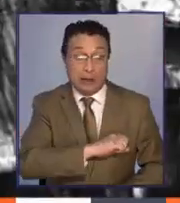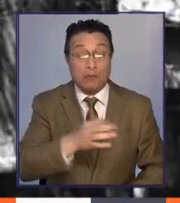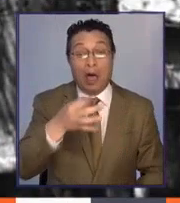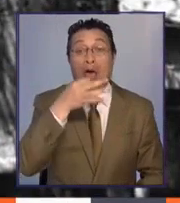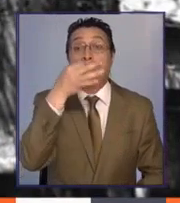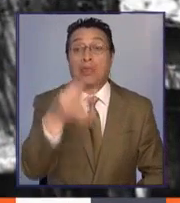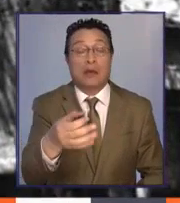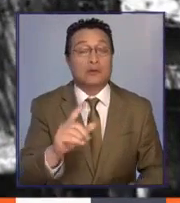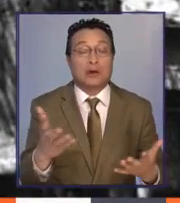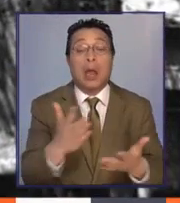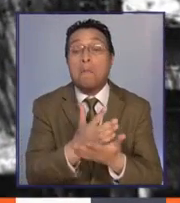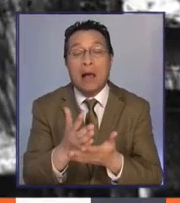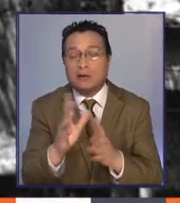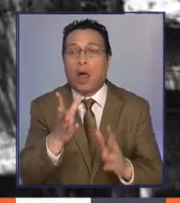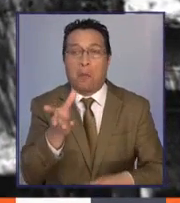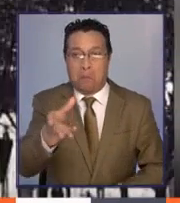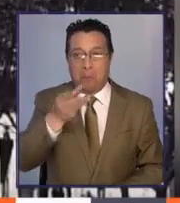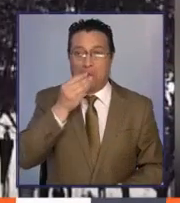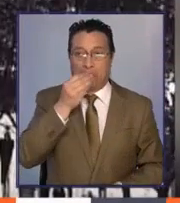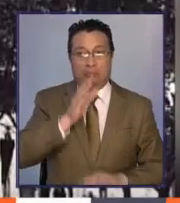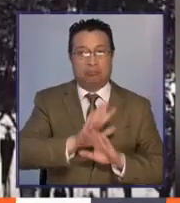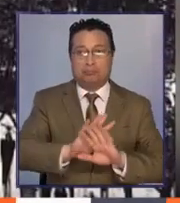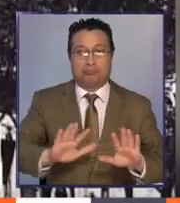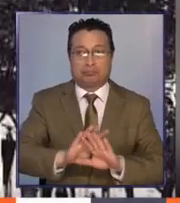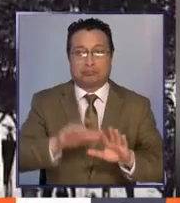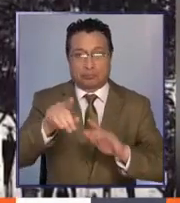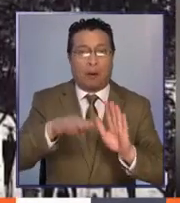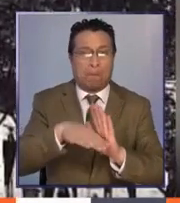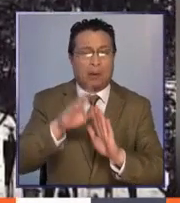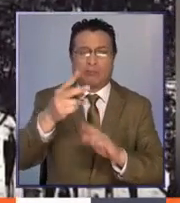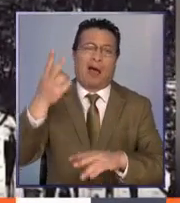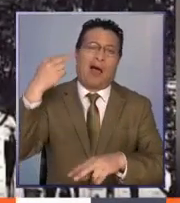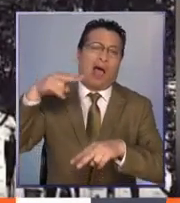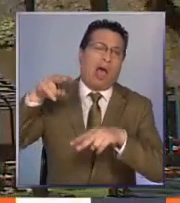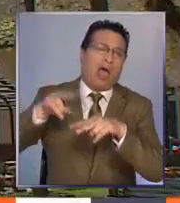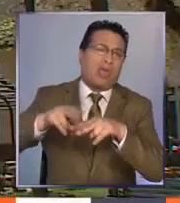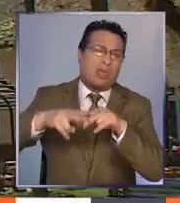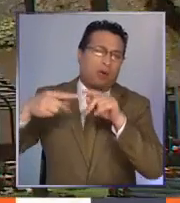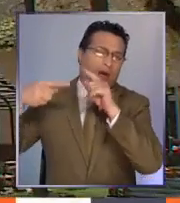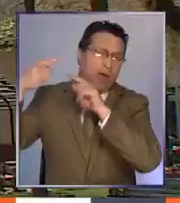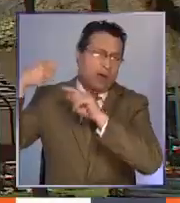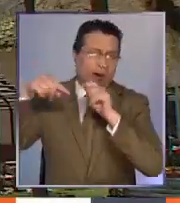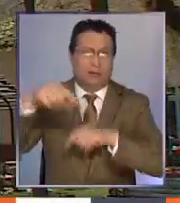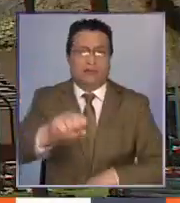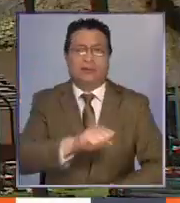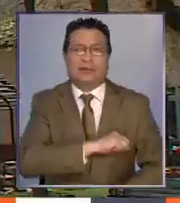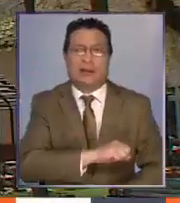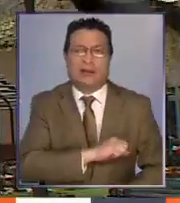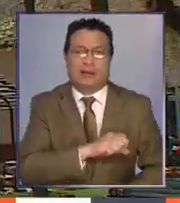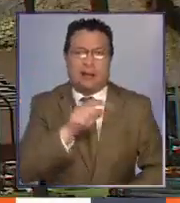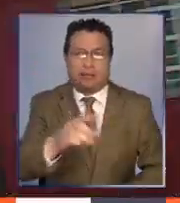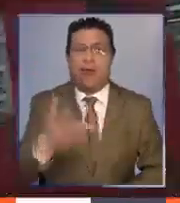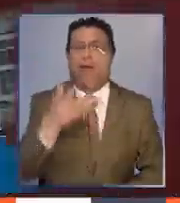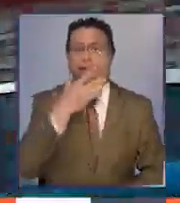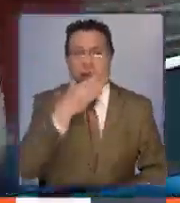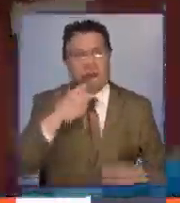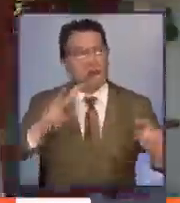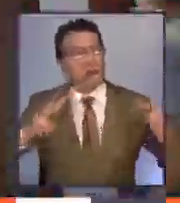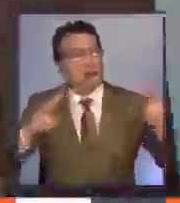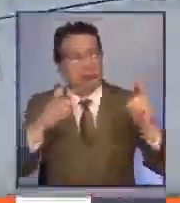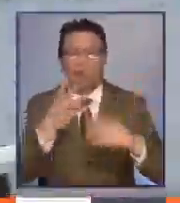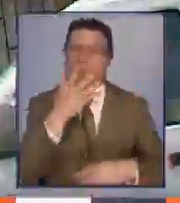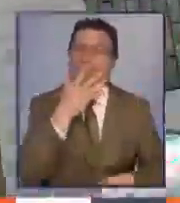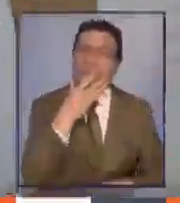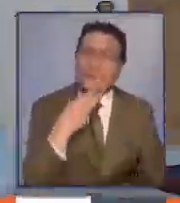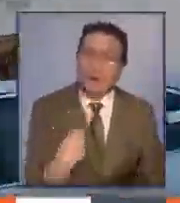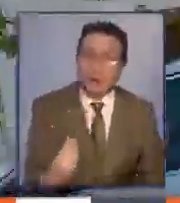que ocurre en el barrio Yungay, que debe ser uno de los más tradicionales e históricos de Santiago y con una hermosa arquitectura.